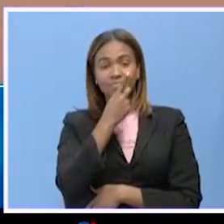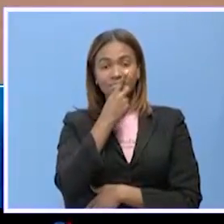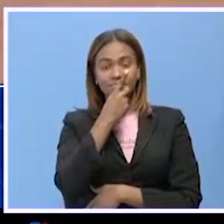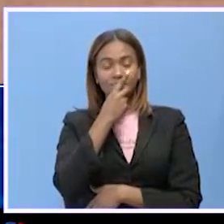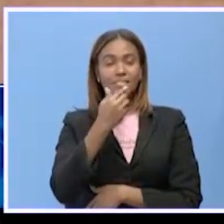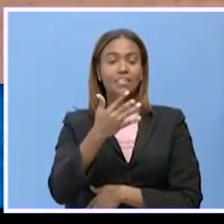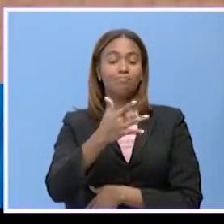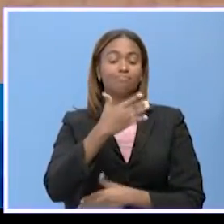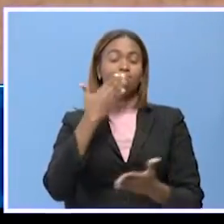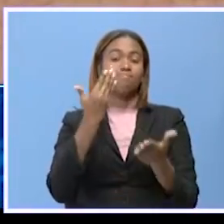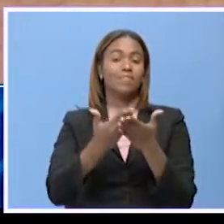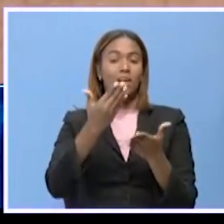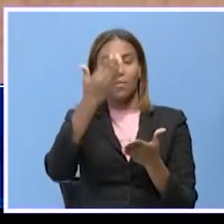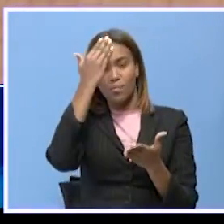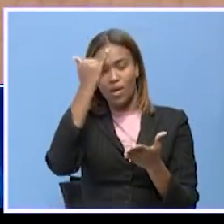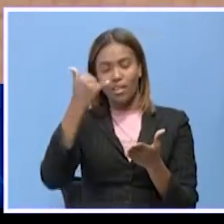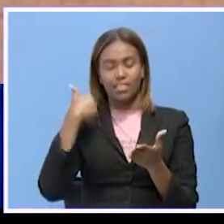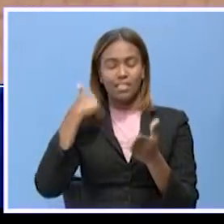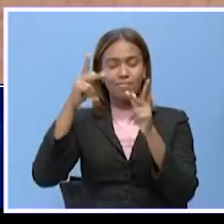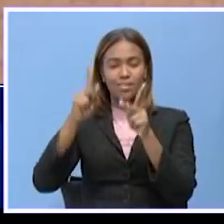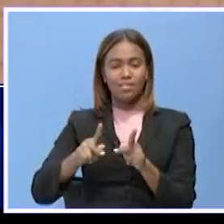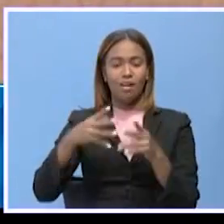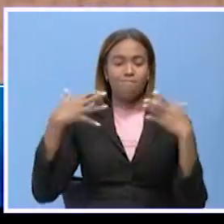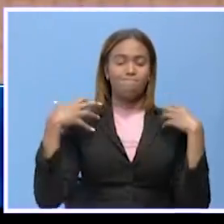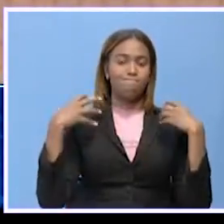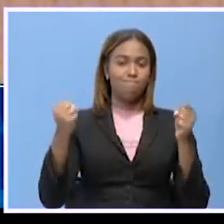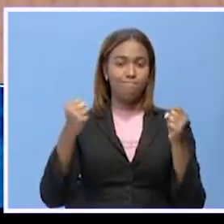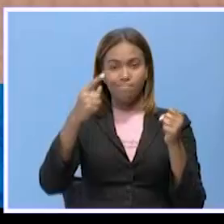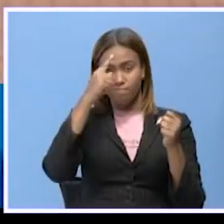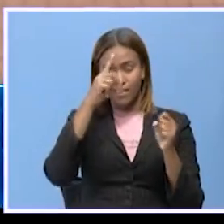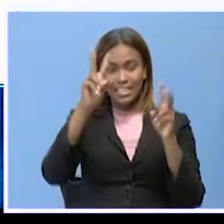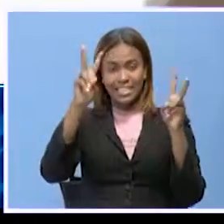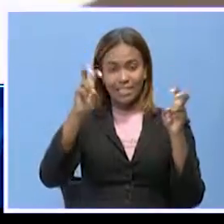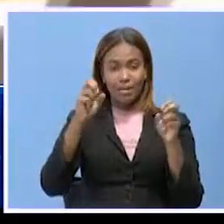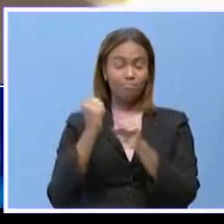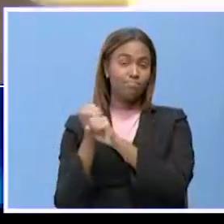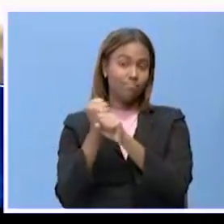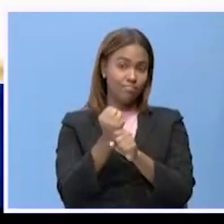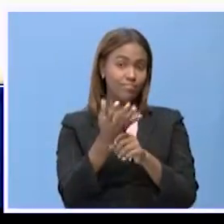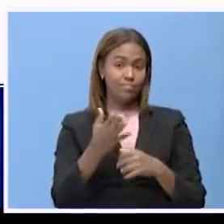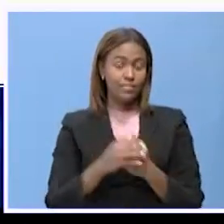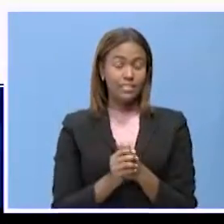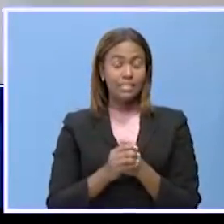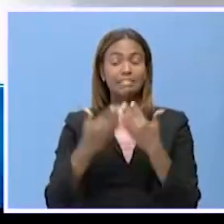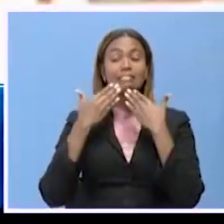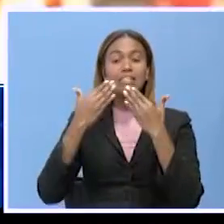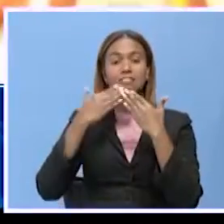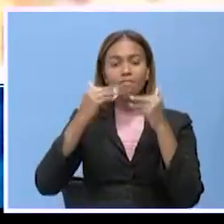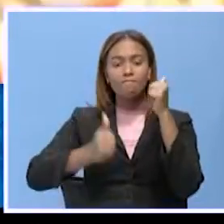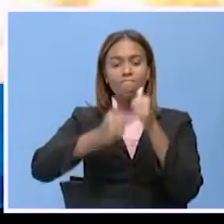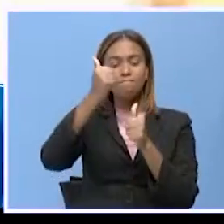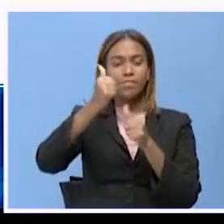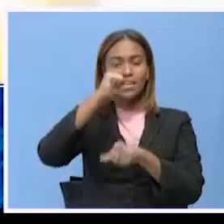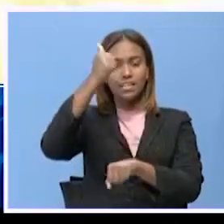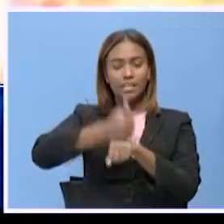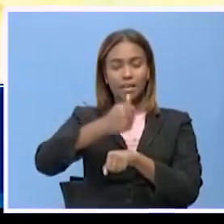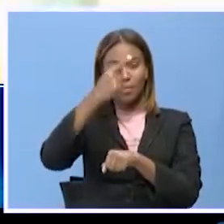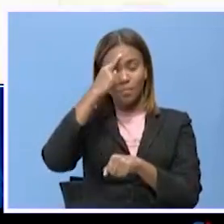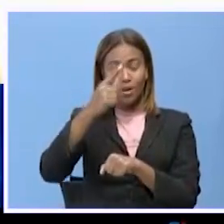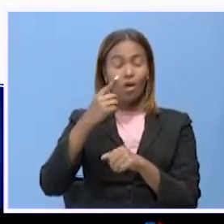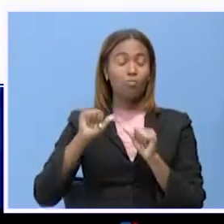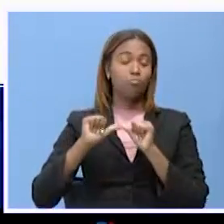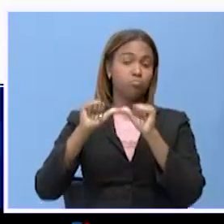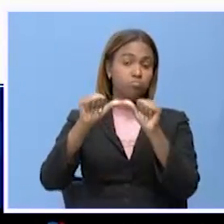Dominicana demostró por qué se considera una potencia en materia de béisbol, gracias al triunfo sellado por el